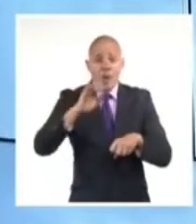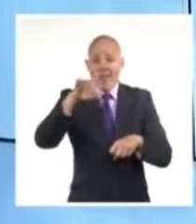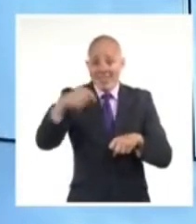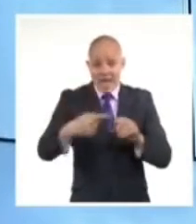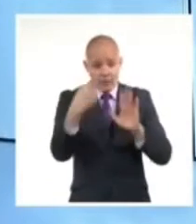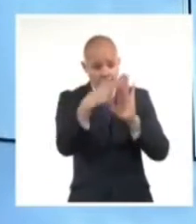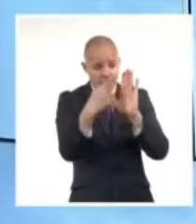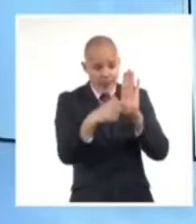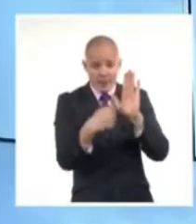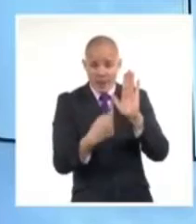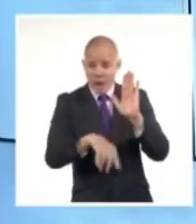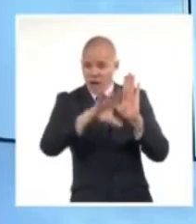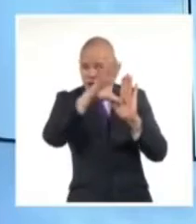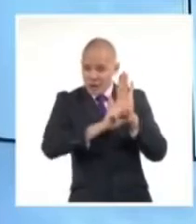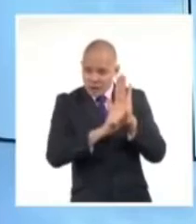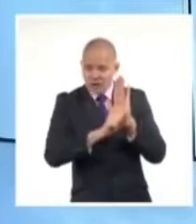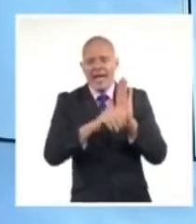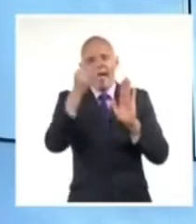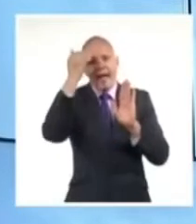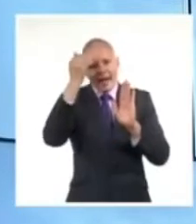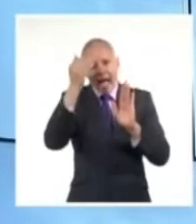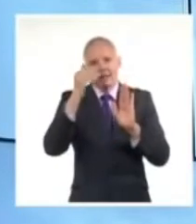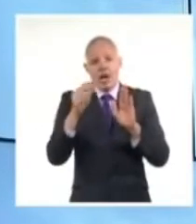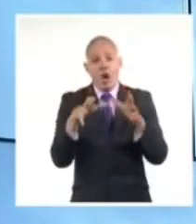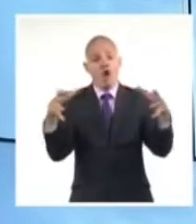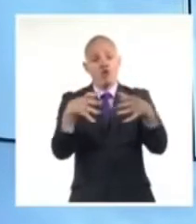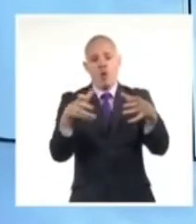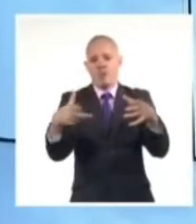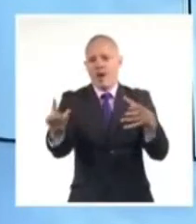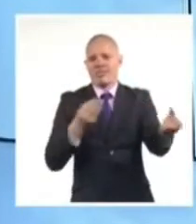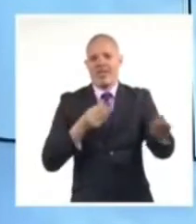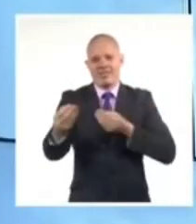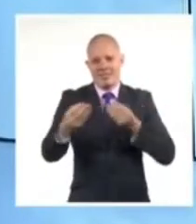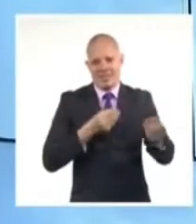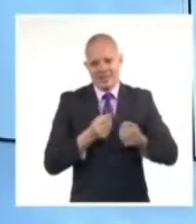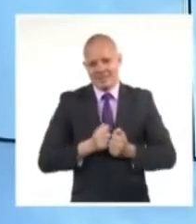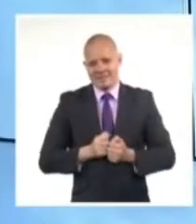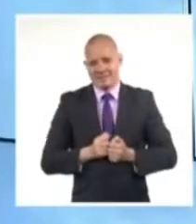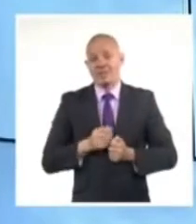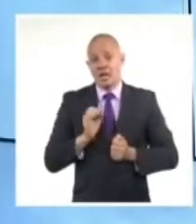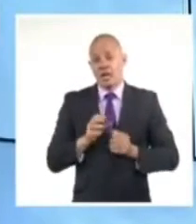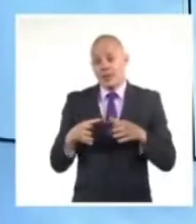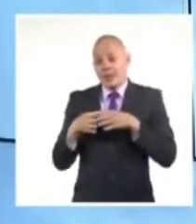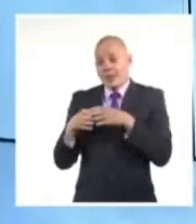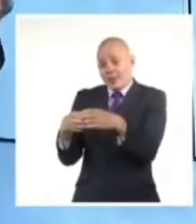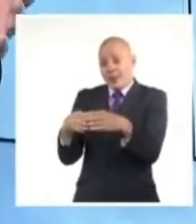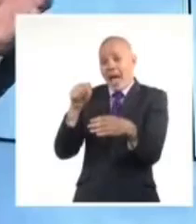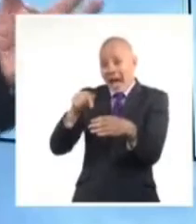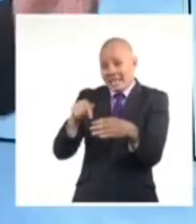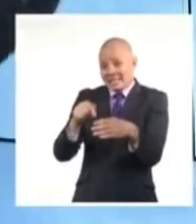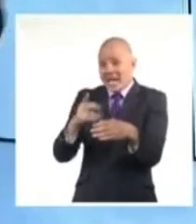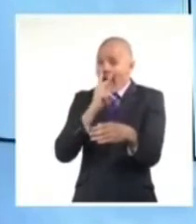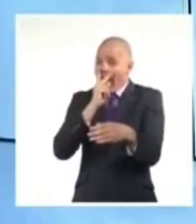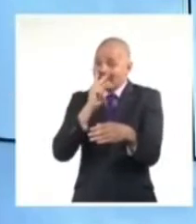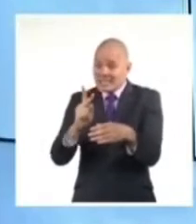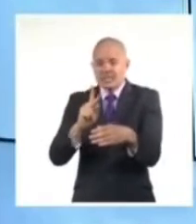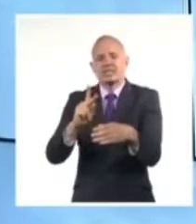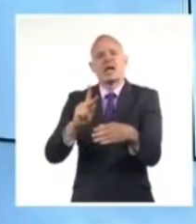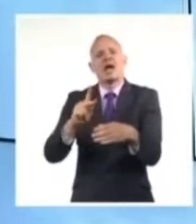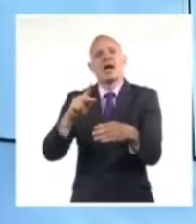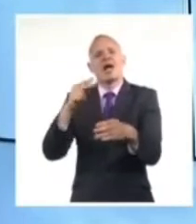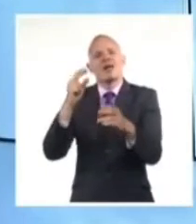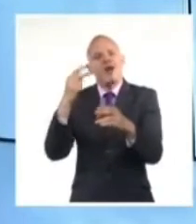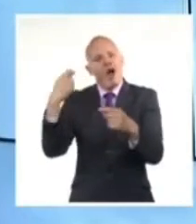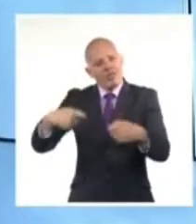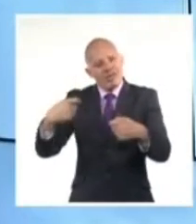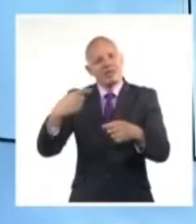esta integración de conocimiento que, por supuesto, en las sociedades científicas se reúnen y se aglutinan muchos de estos